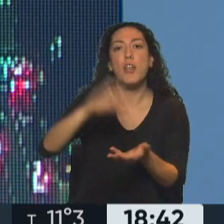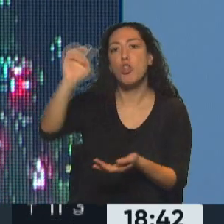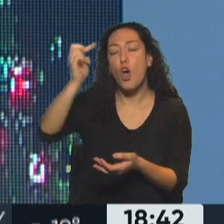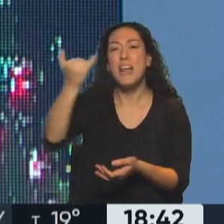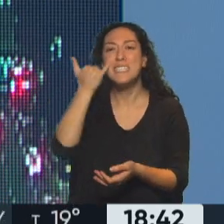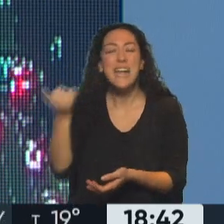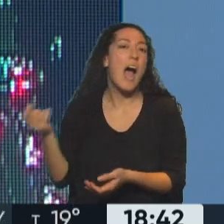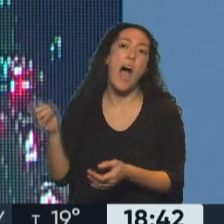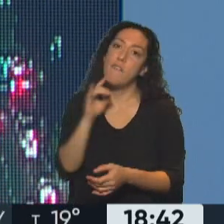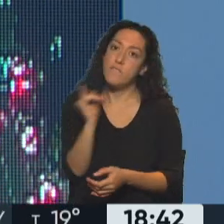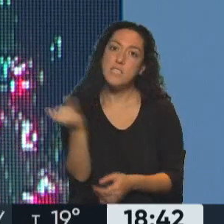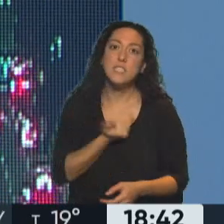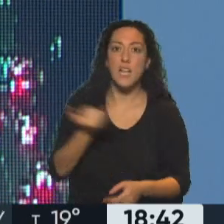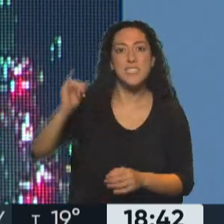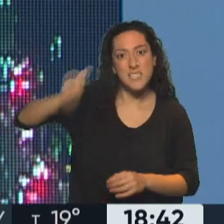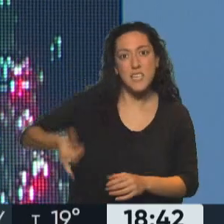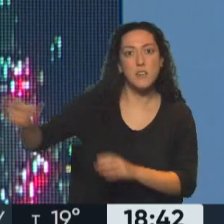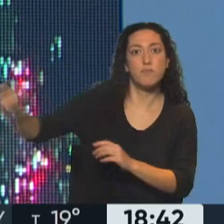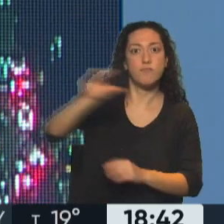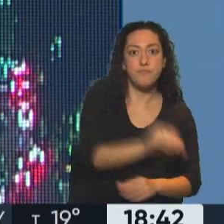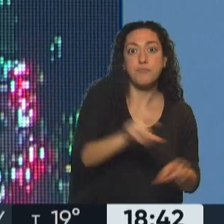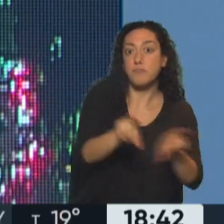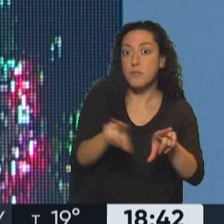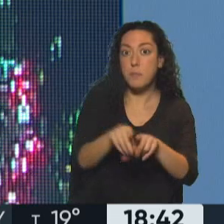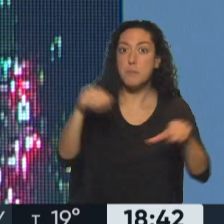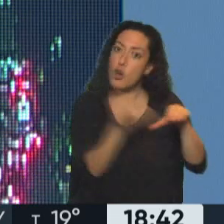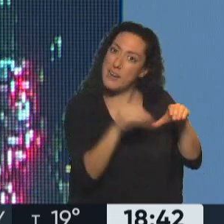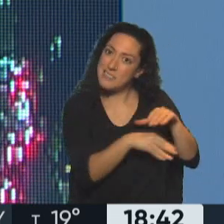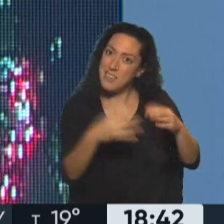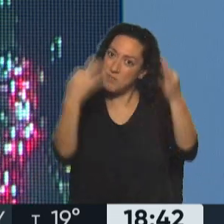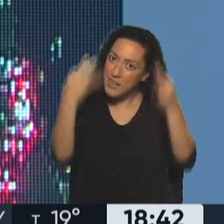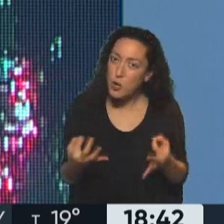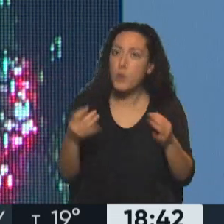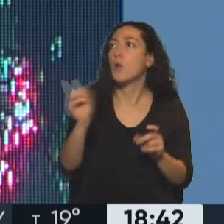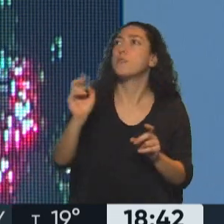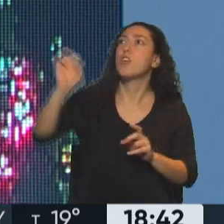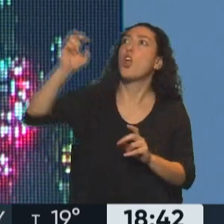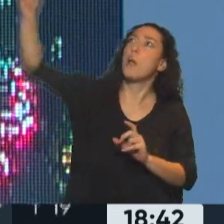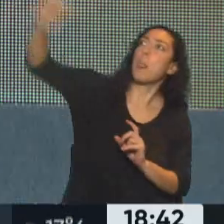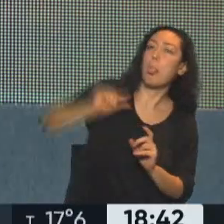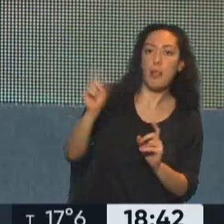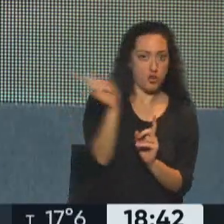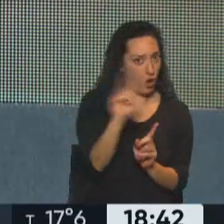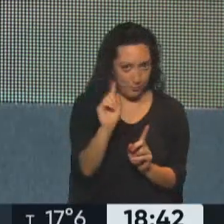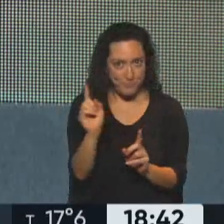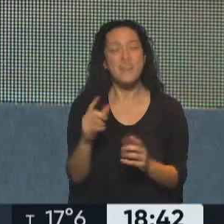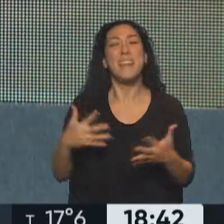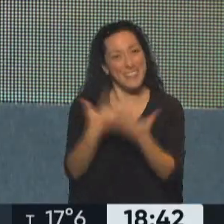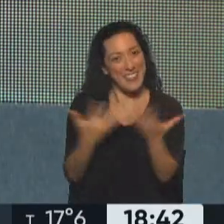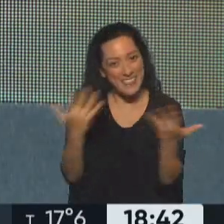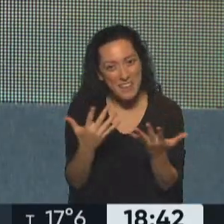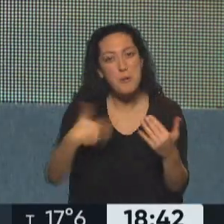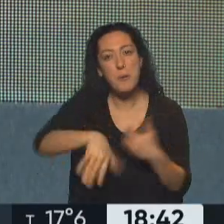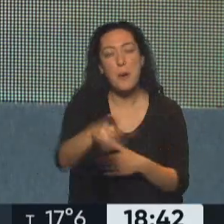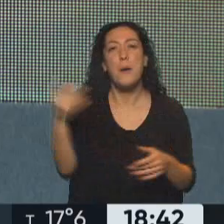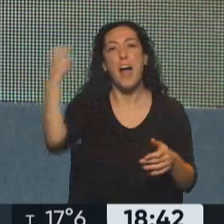el banco con reservas genuinas que no vienen de tomar dólares de afuera. Día más, día menos llegará al Congreso el presupuesto